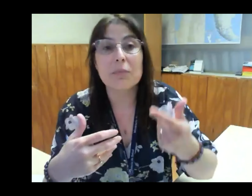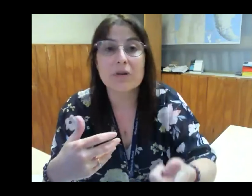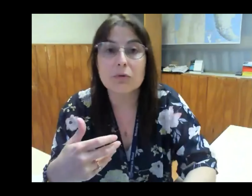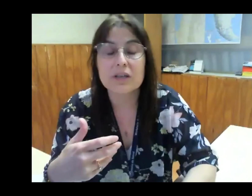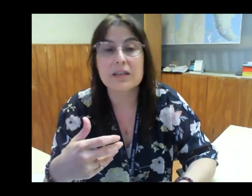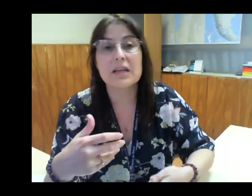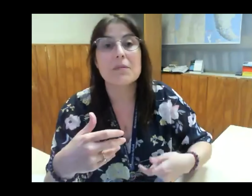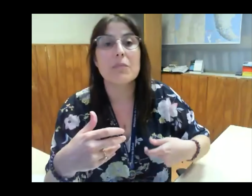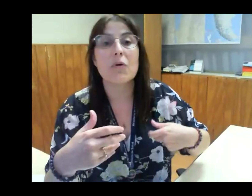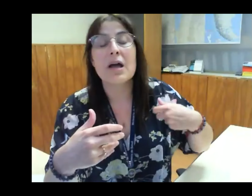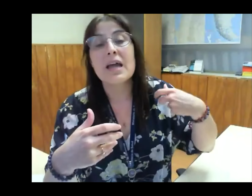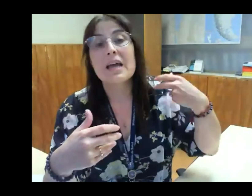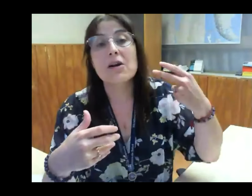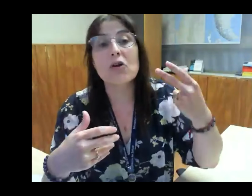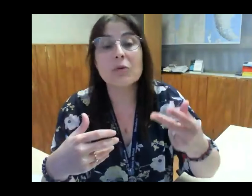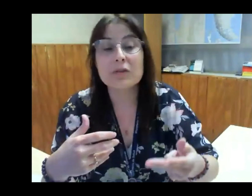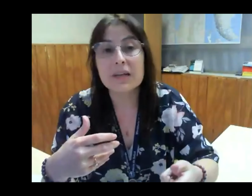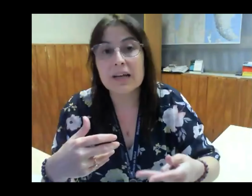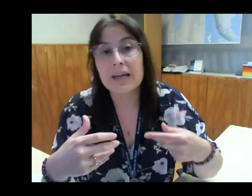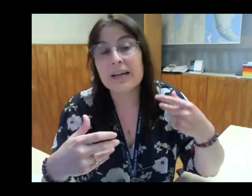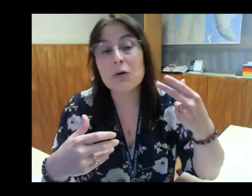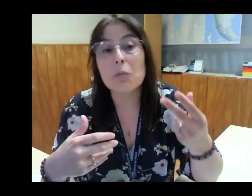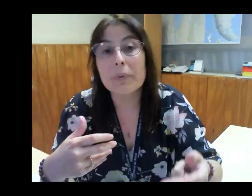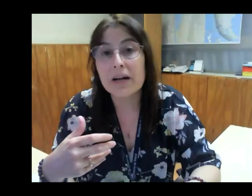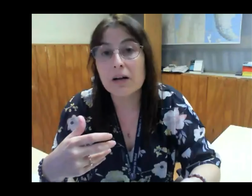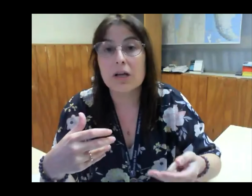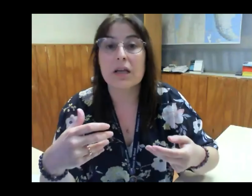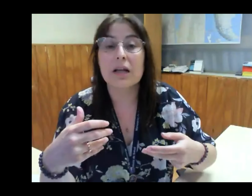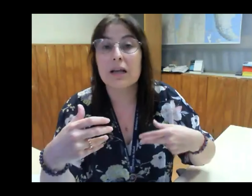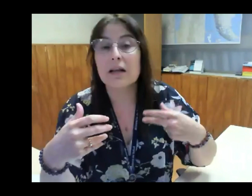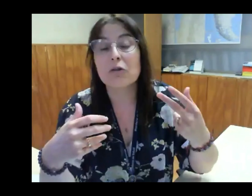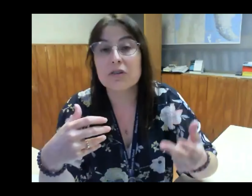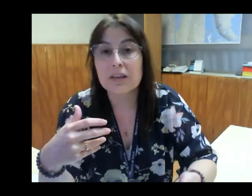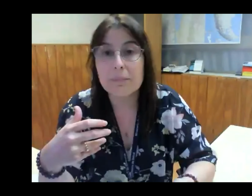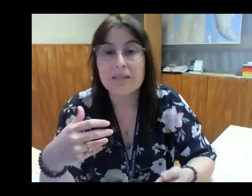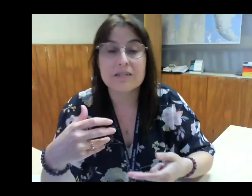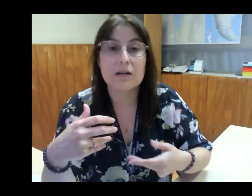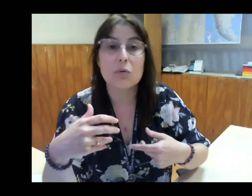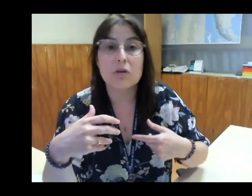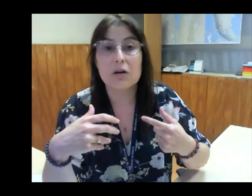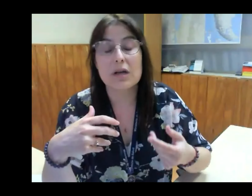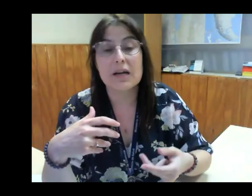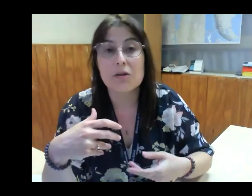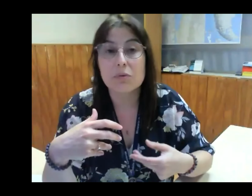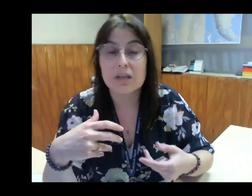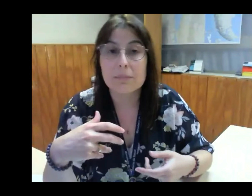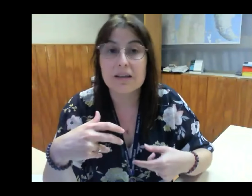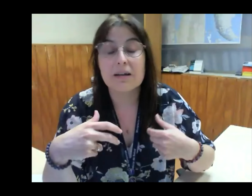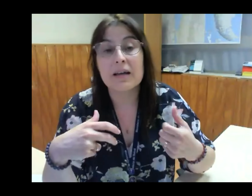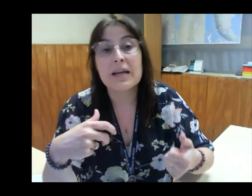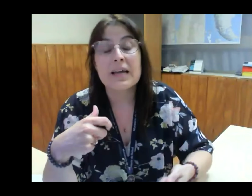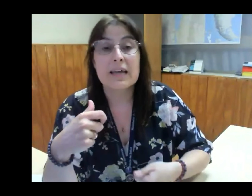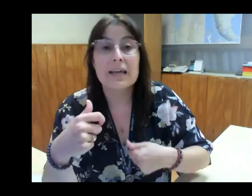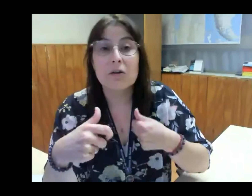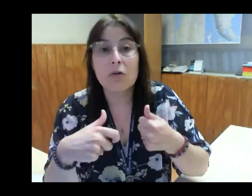los tipos de ausentismo, el cómo se recuperan los sistemas de salud. Creo que ahí hay un tema